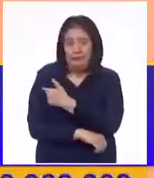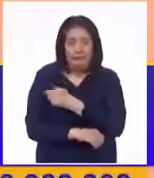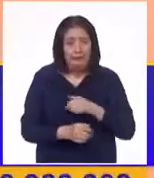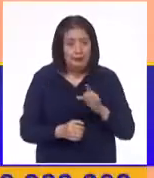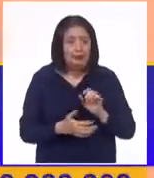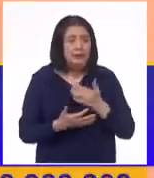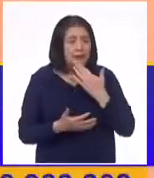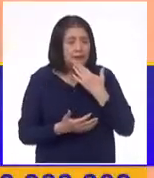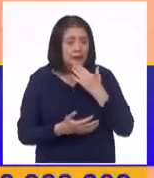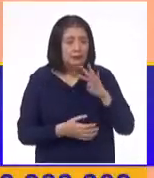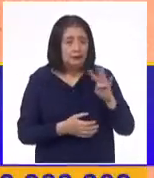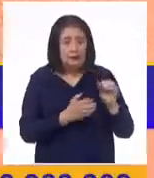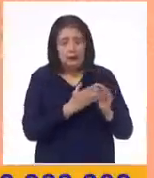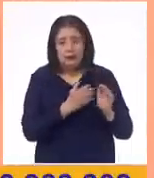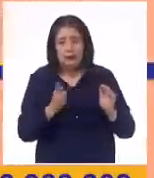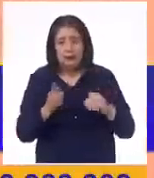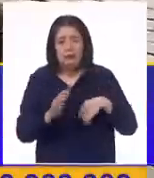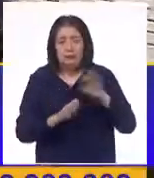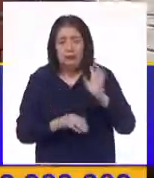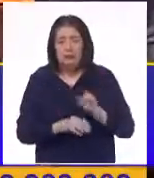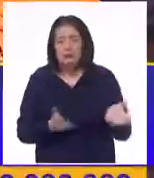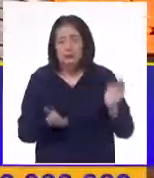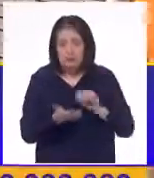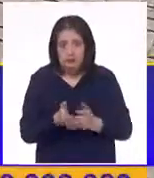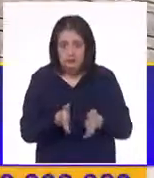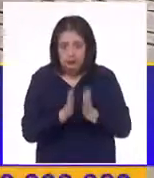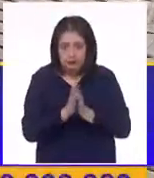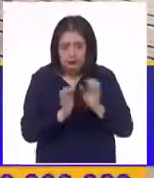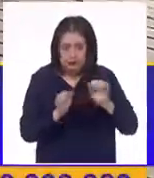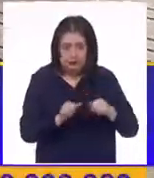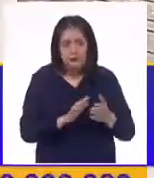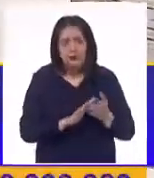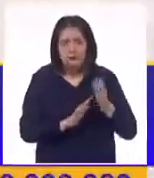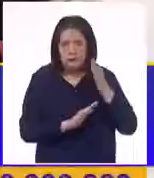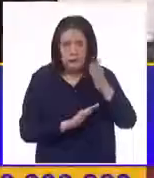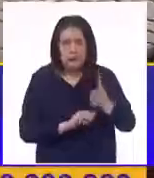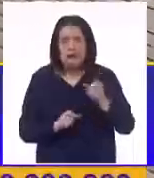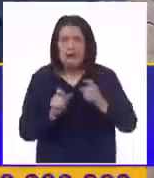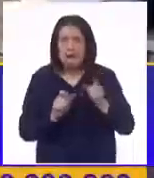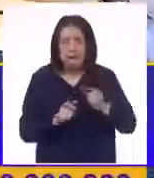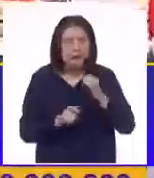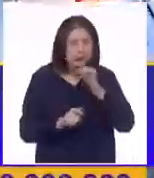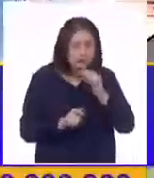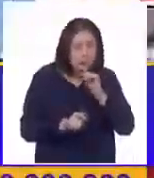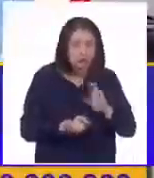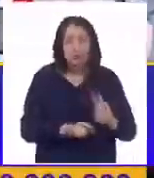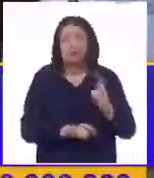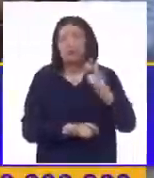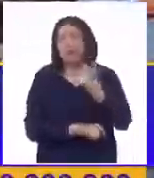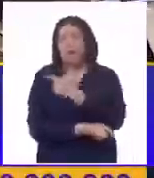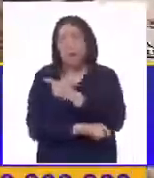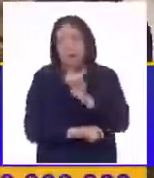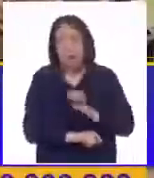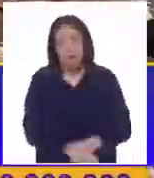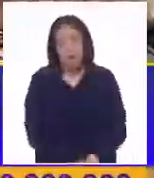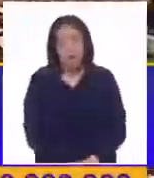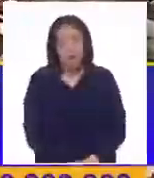serán los de 40 a más. Nuevamente la invocación es que acudan los rezagados y a quienes les falte su segunda dosis.